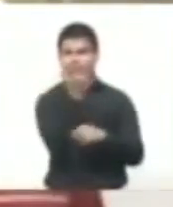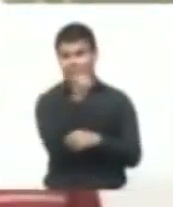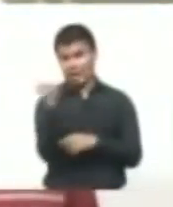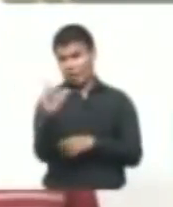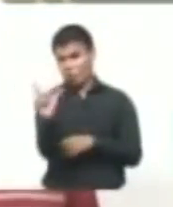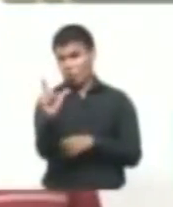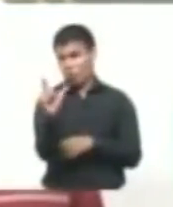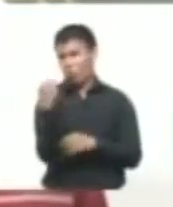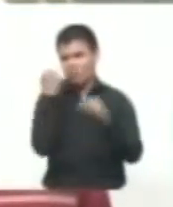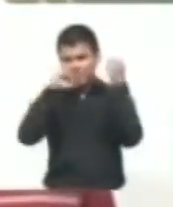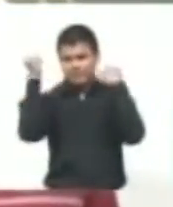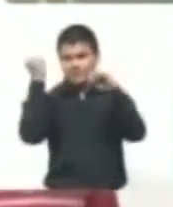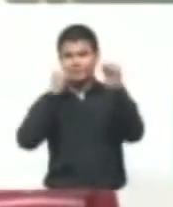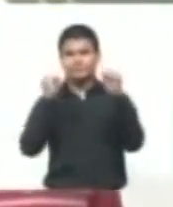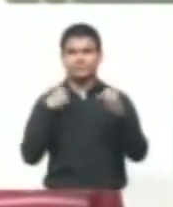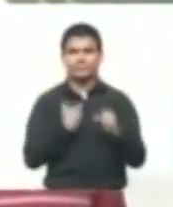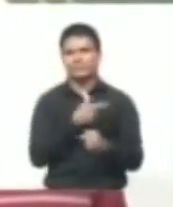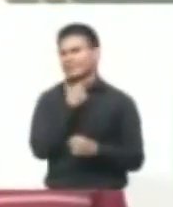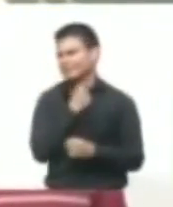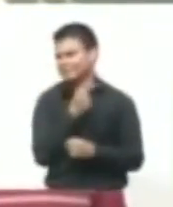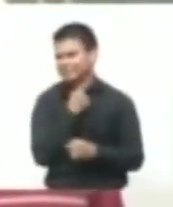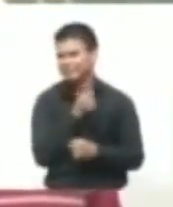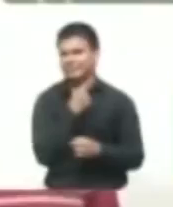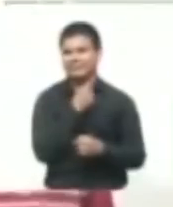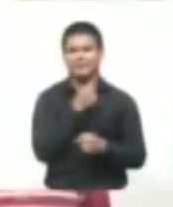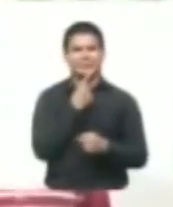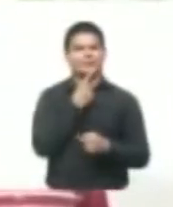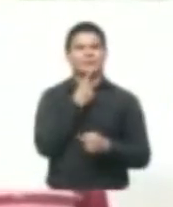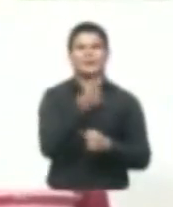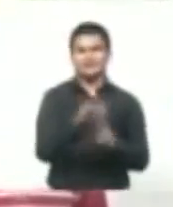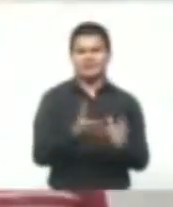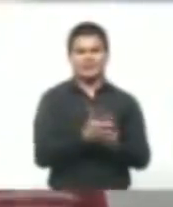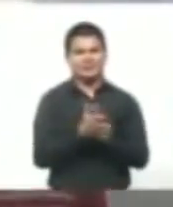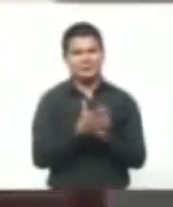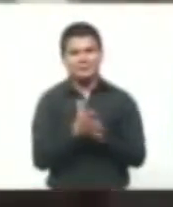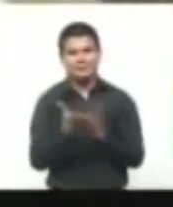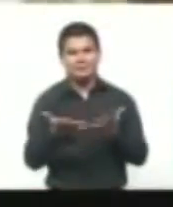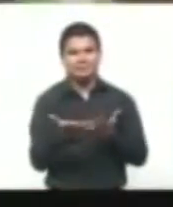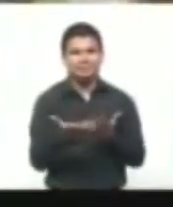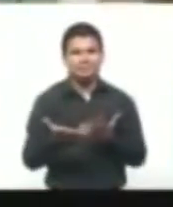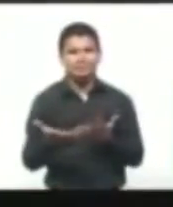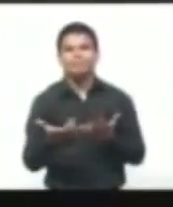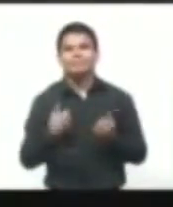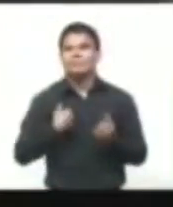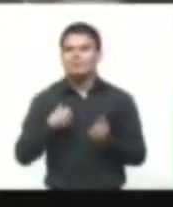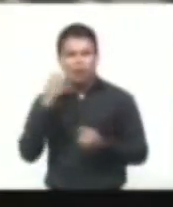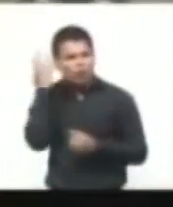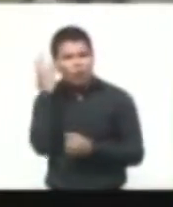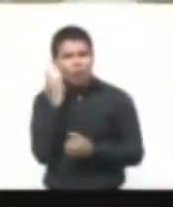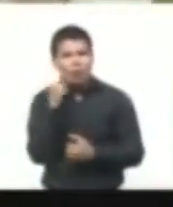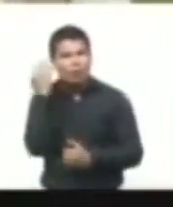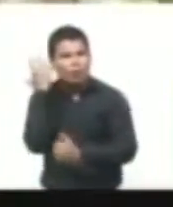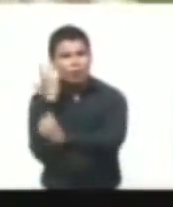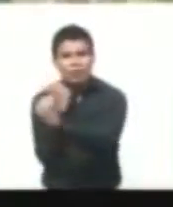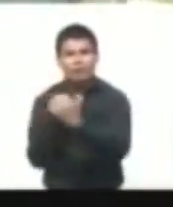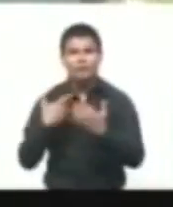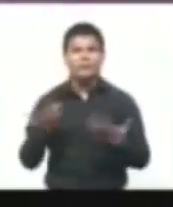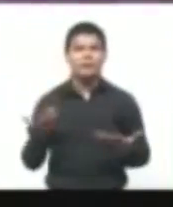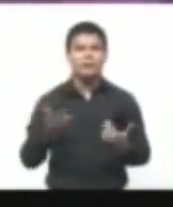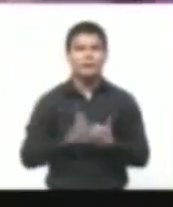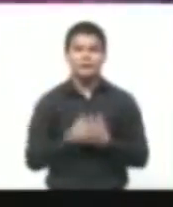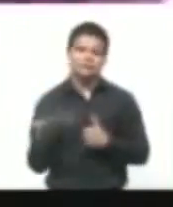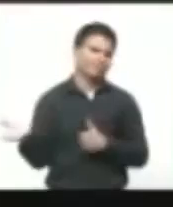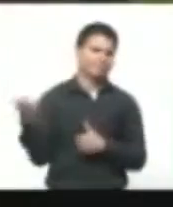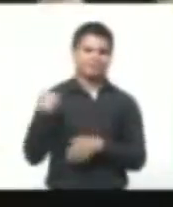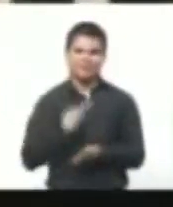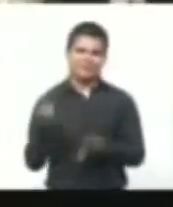La canción es una canción jocosa, es un dicho que cotidiano, que a cualquiera le pueden decir, oye, súbete a la